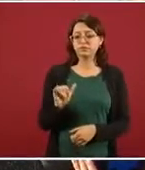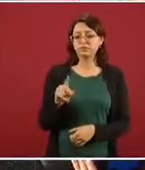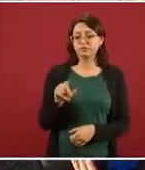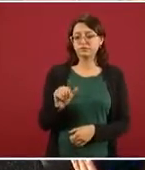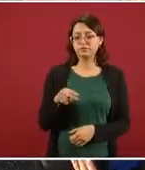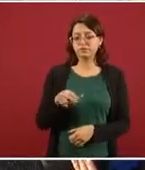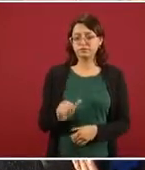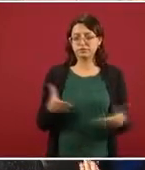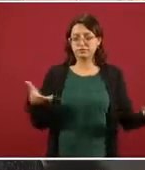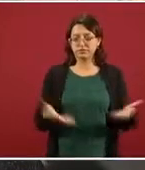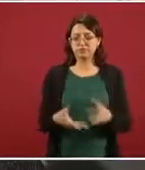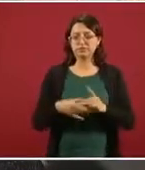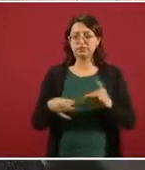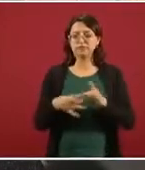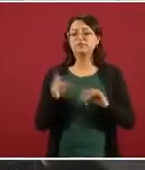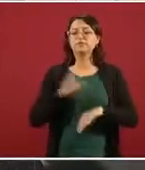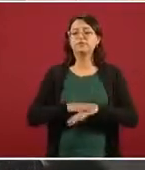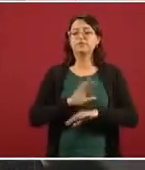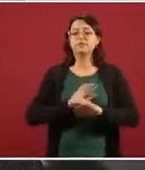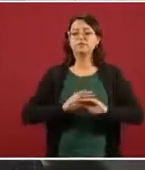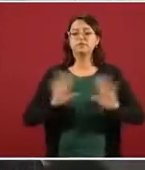presentar.